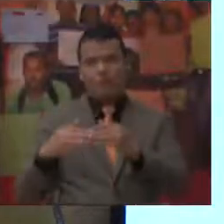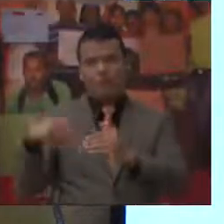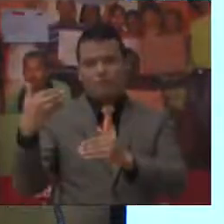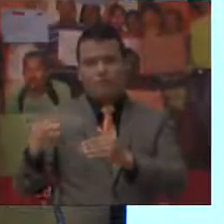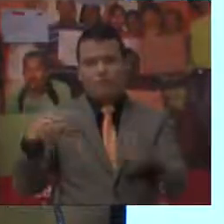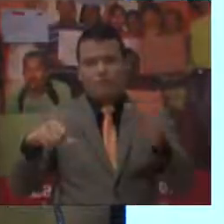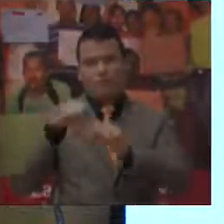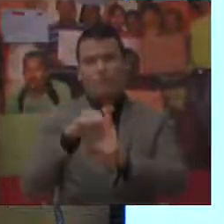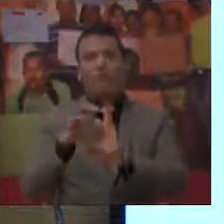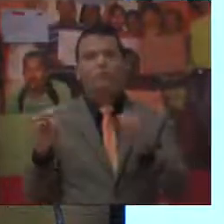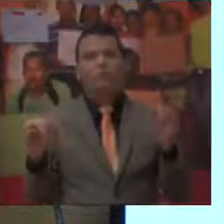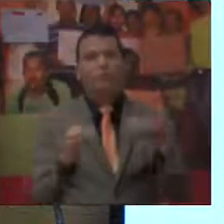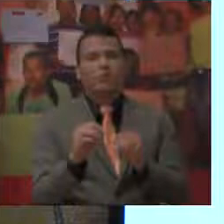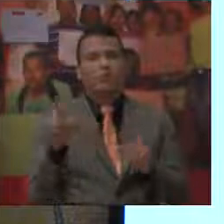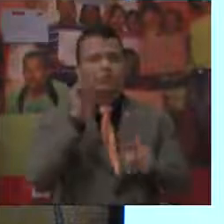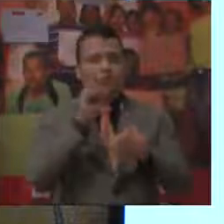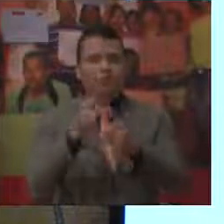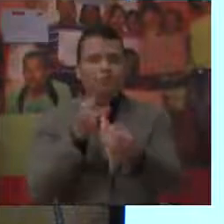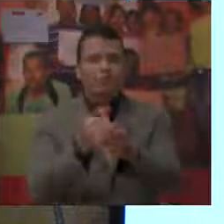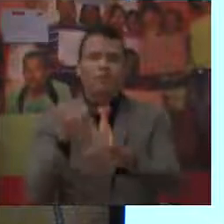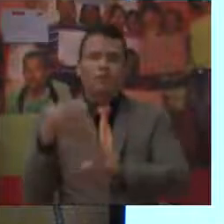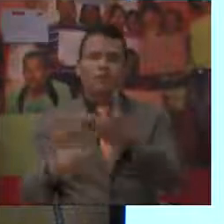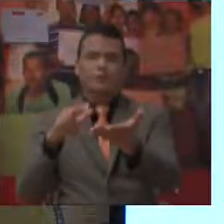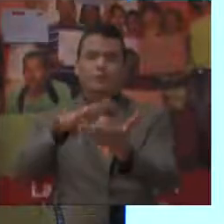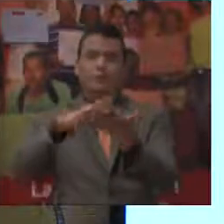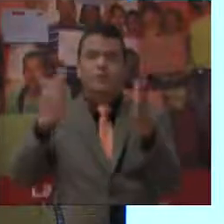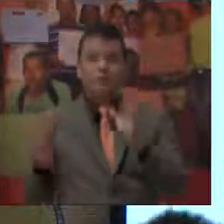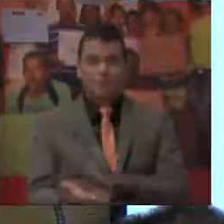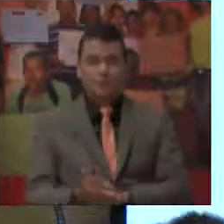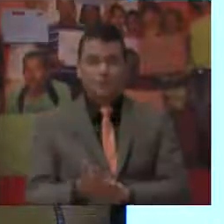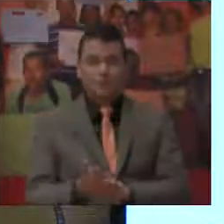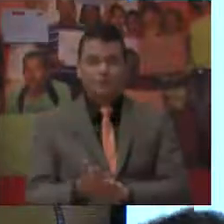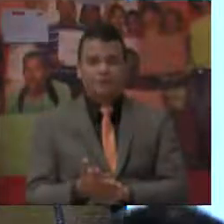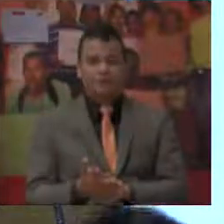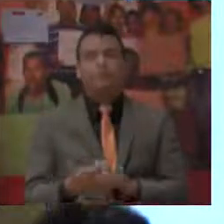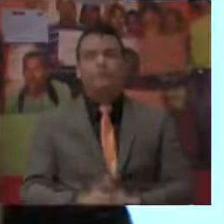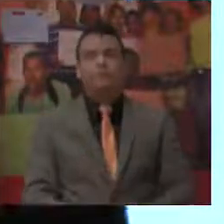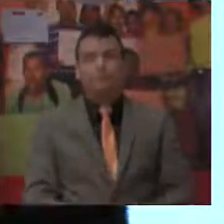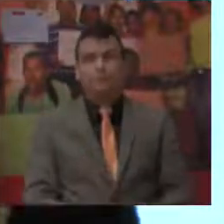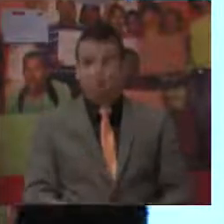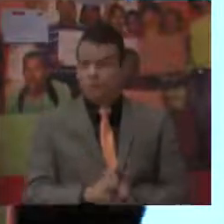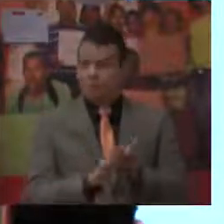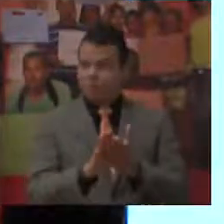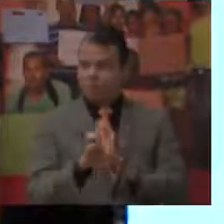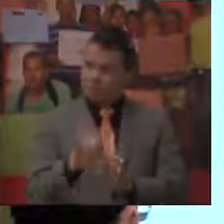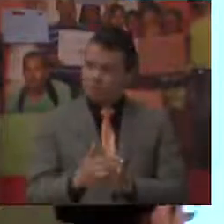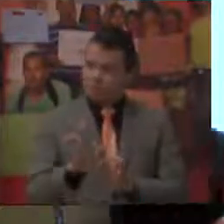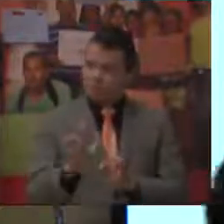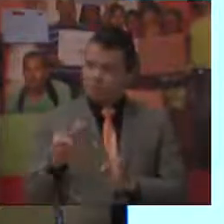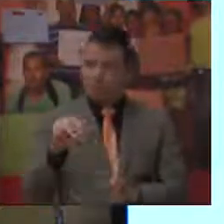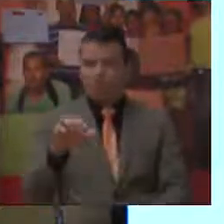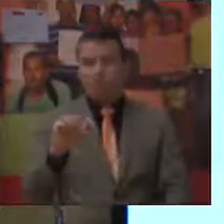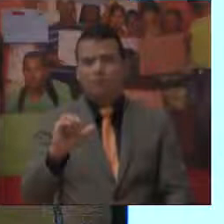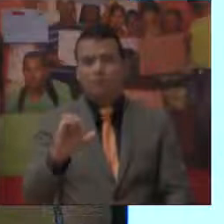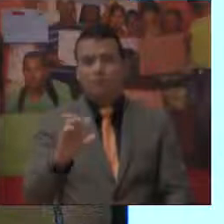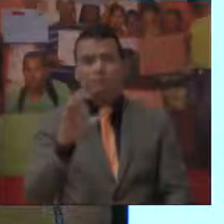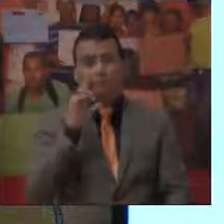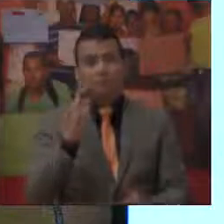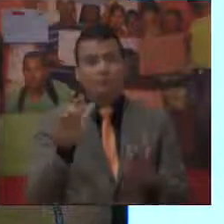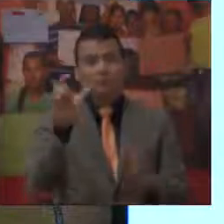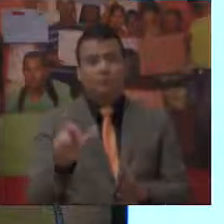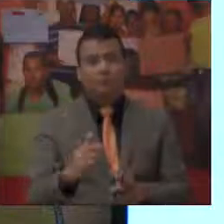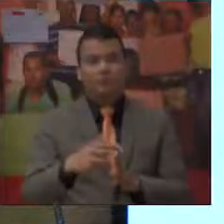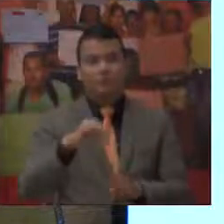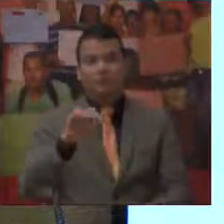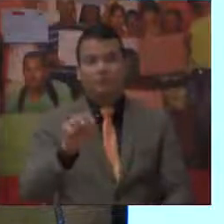Humanos, Misión de Apoyo al Proceso de Paz, MAP-OEA. ¿Lo dije bien? Perfecto. Va a moderar este panel Javier